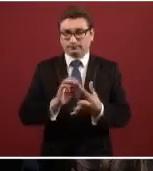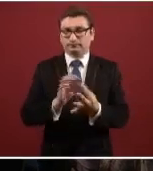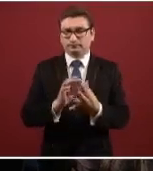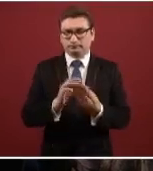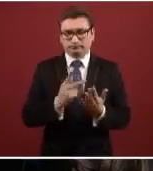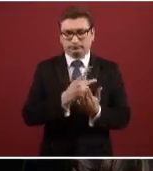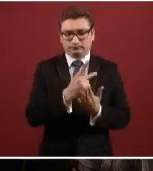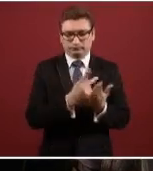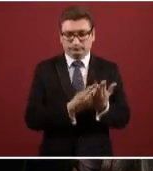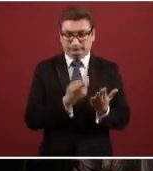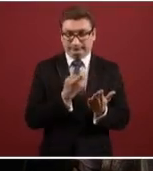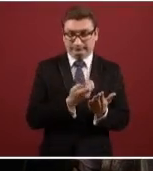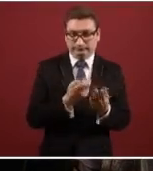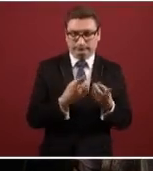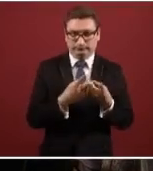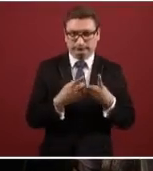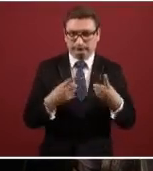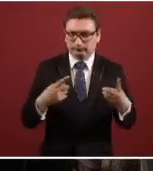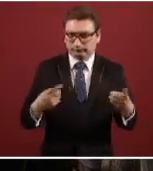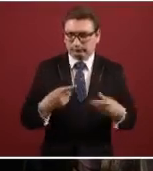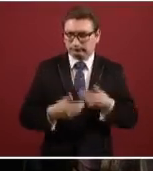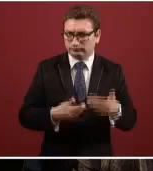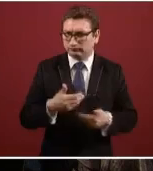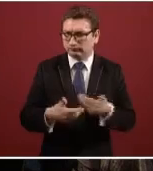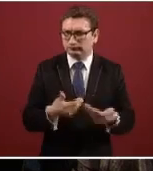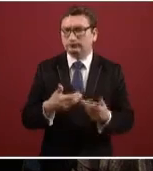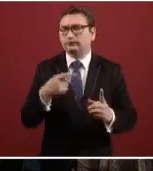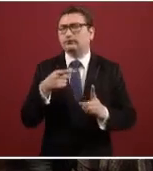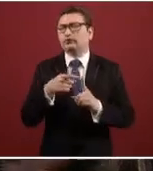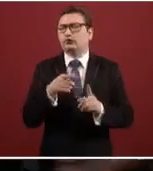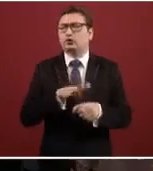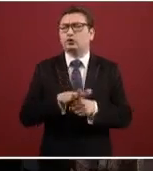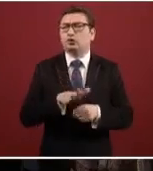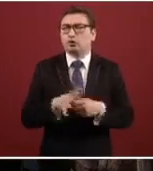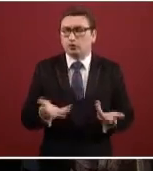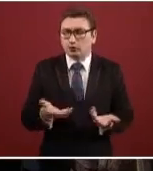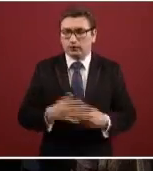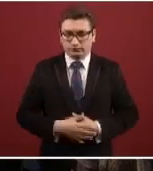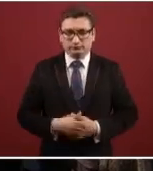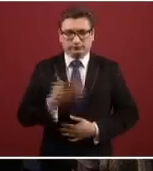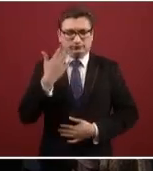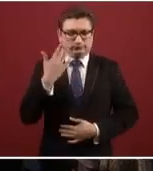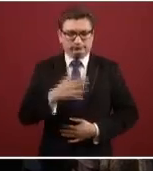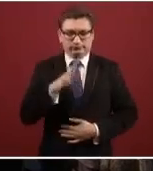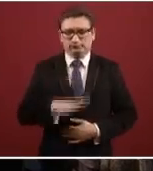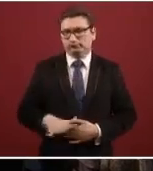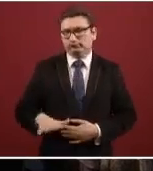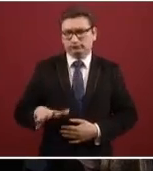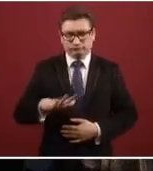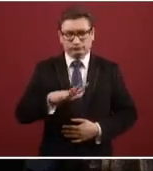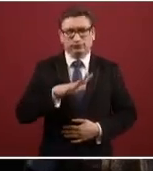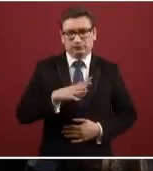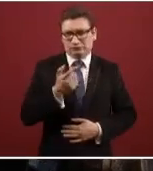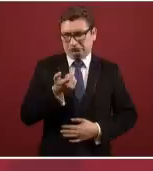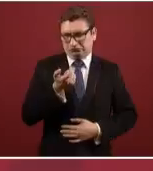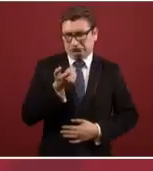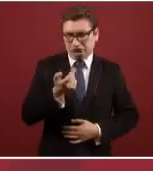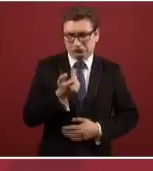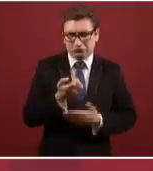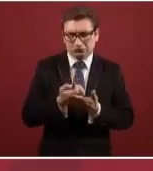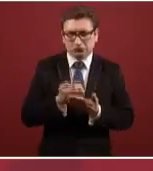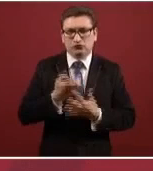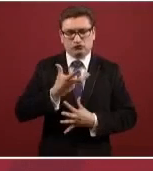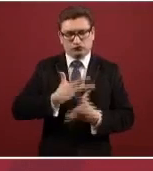de desarrollo para mejorar las condiciones económicas,